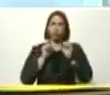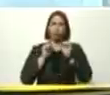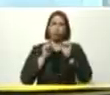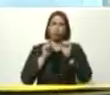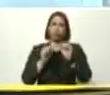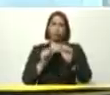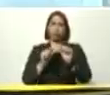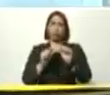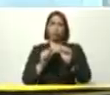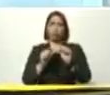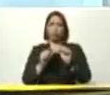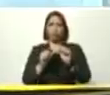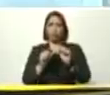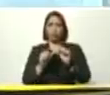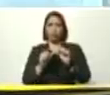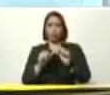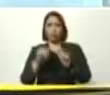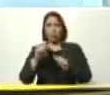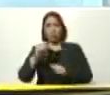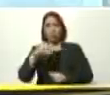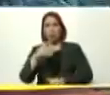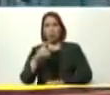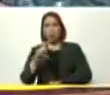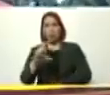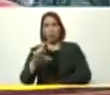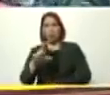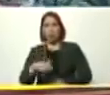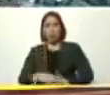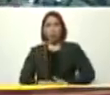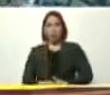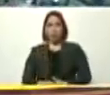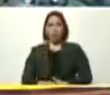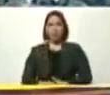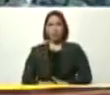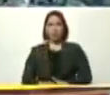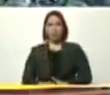Carirubana, Abel Petit, Abel Petit.